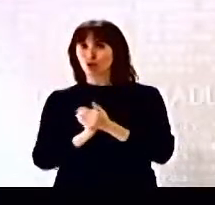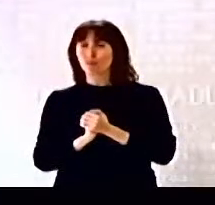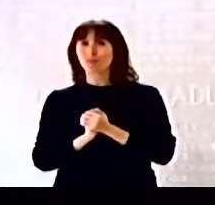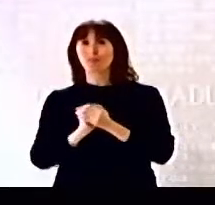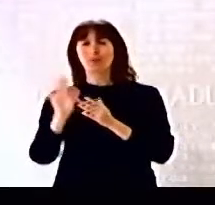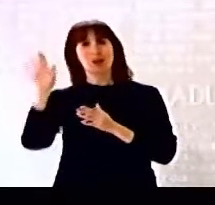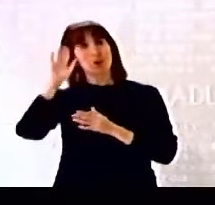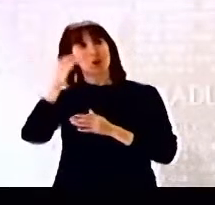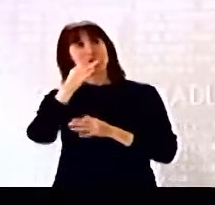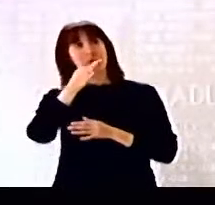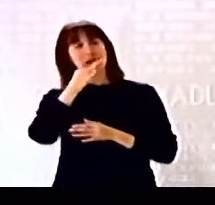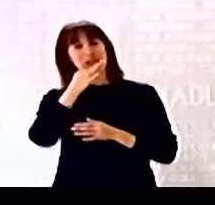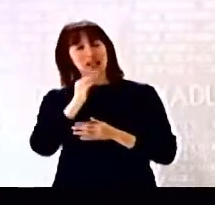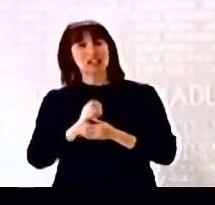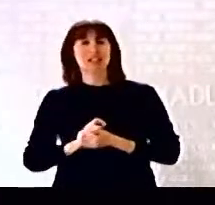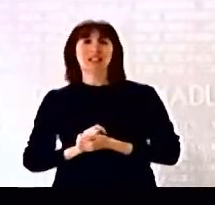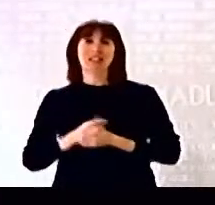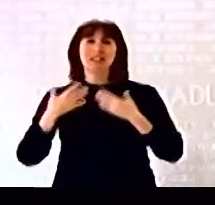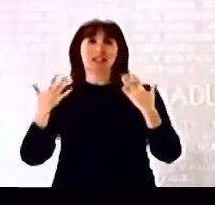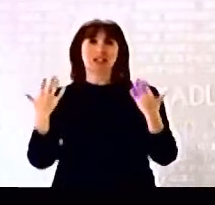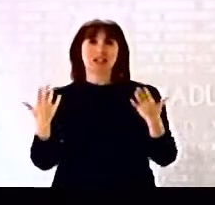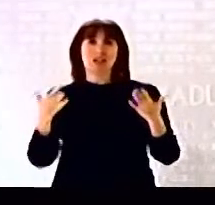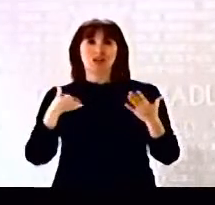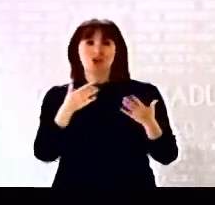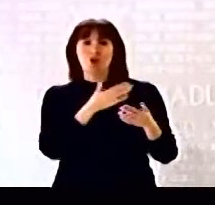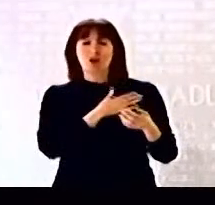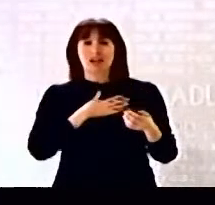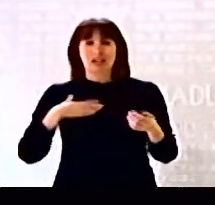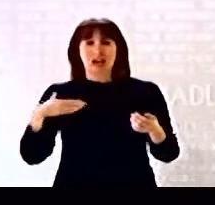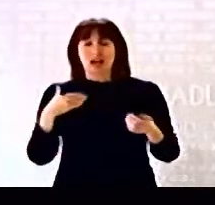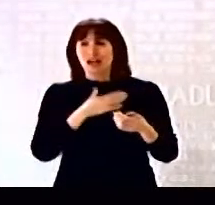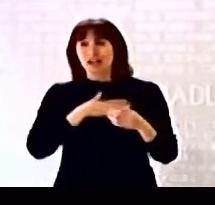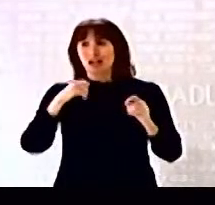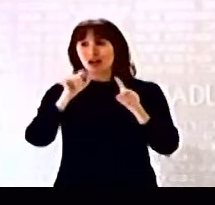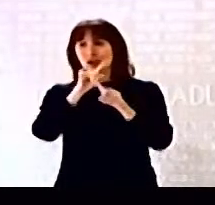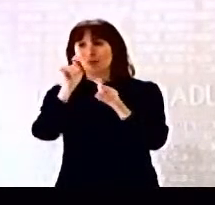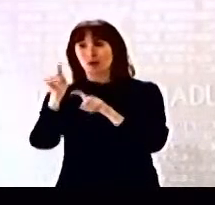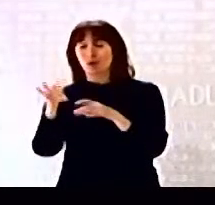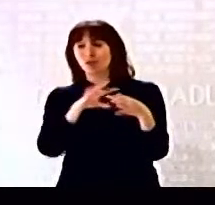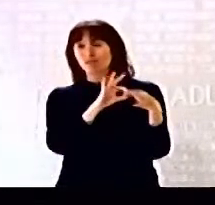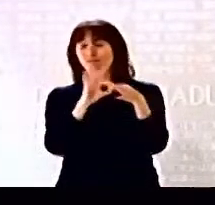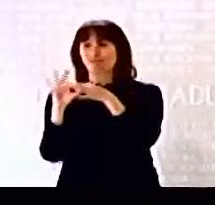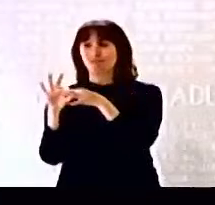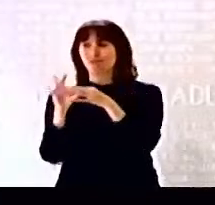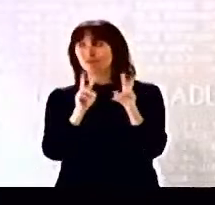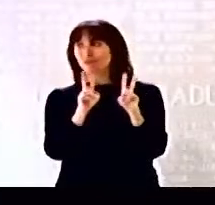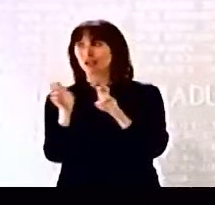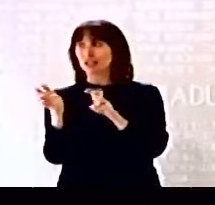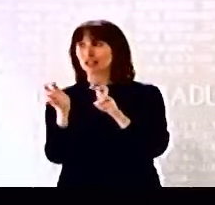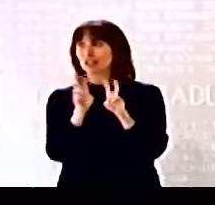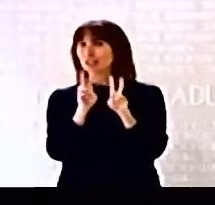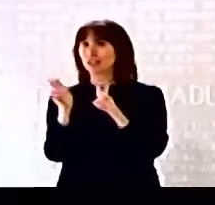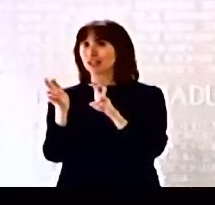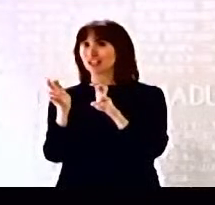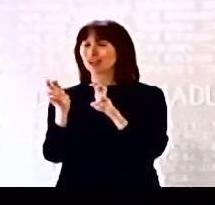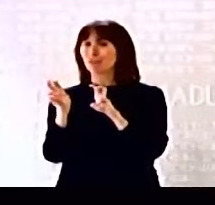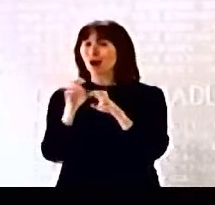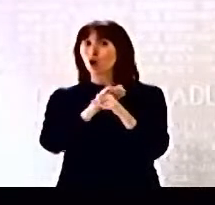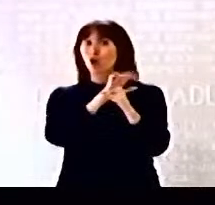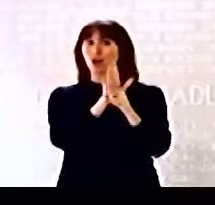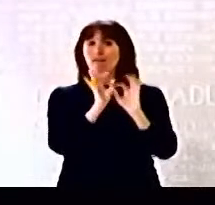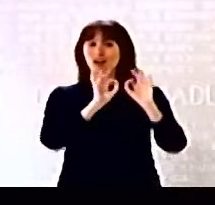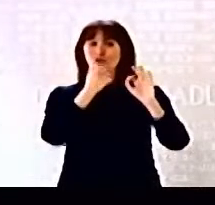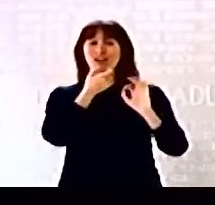Hola, buenas tardes. Yo quería preguntar en relación al tema de la variante británica. Ha